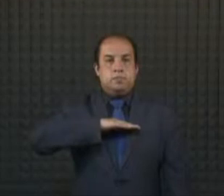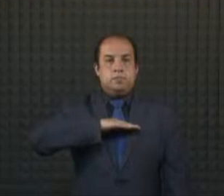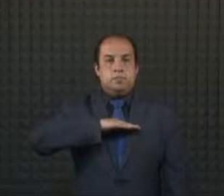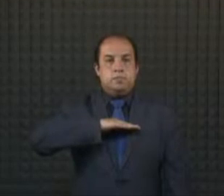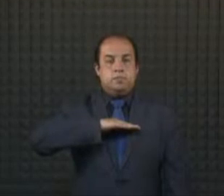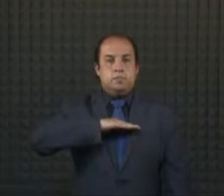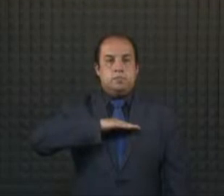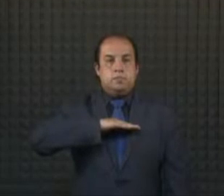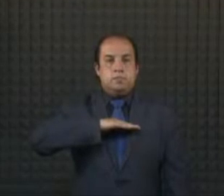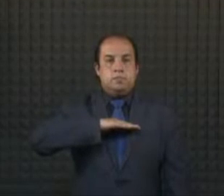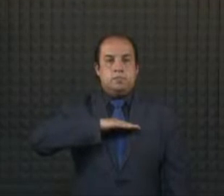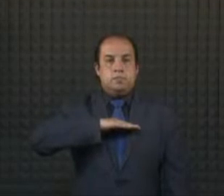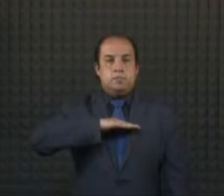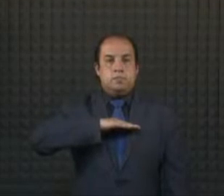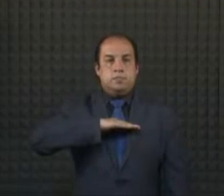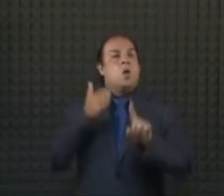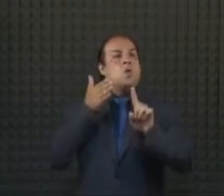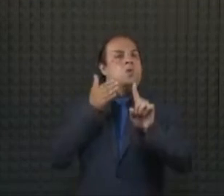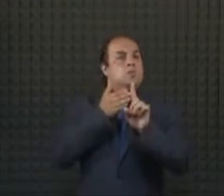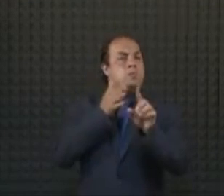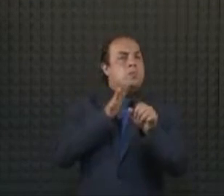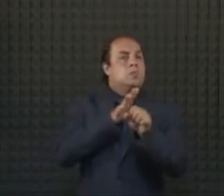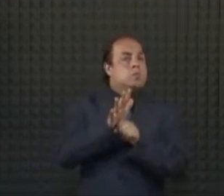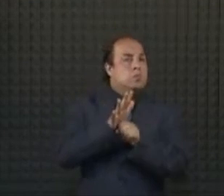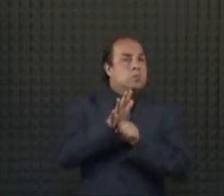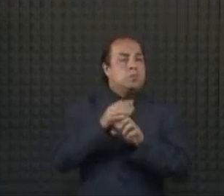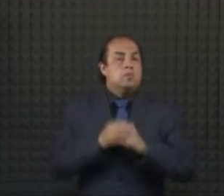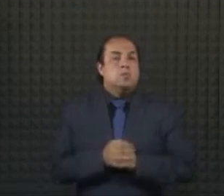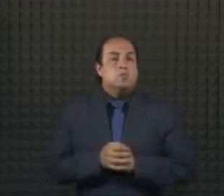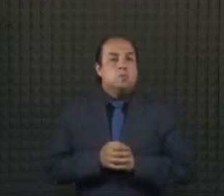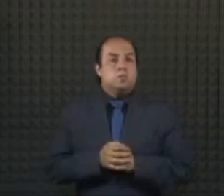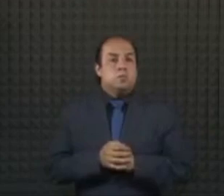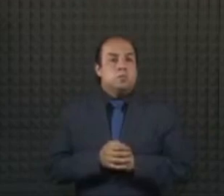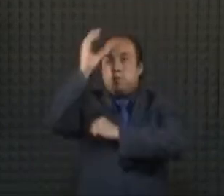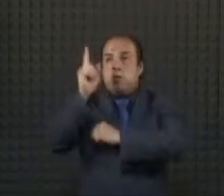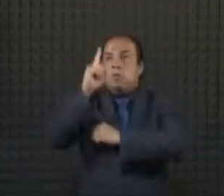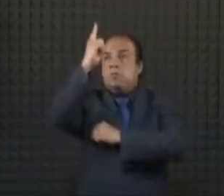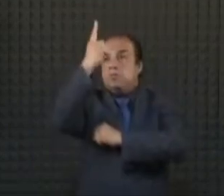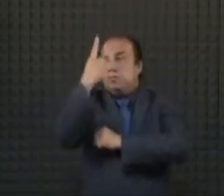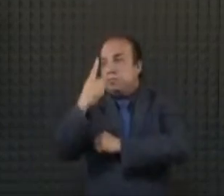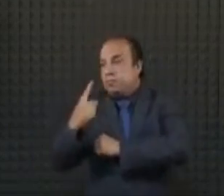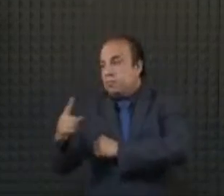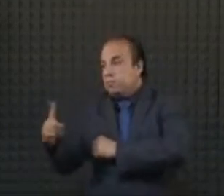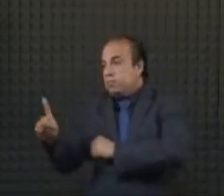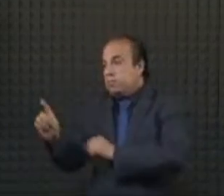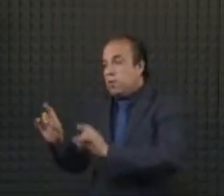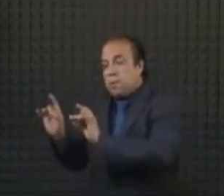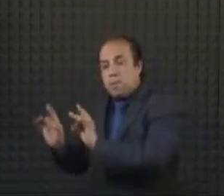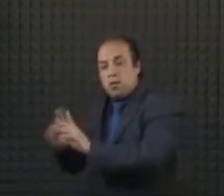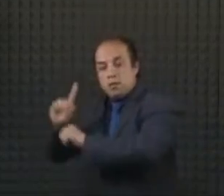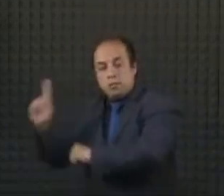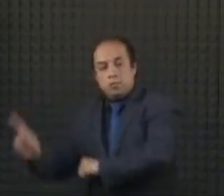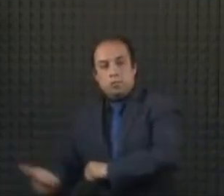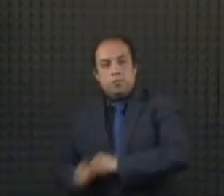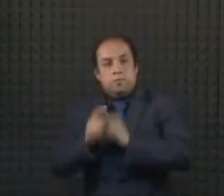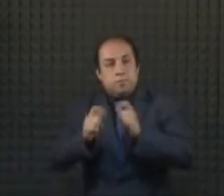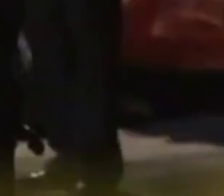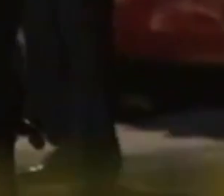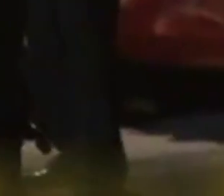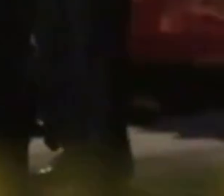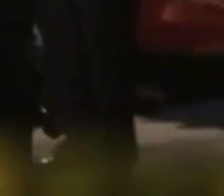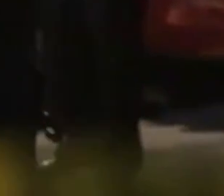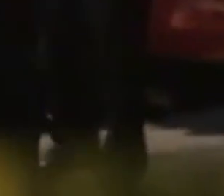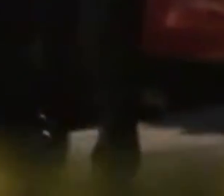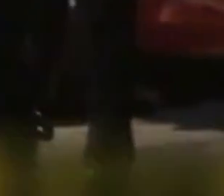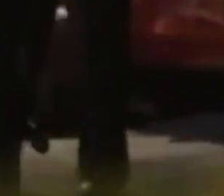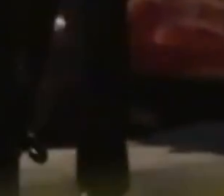La jefa de gobierno capitalino, Claudia Sheinbaum, encabezó hoy la inauguración de las Poliolimpiadas de la Secretaría de Seguridad Ciudadana 2021, en